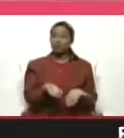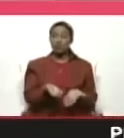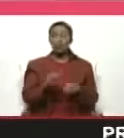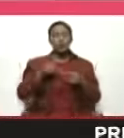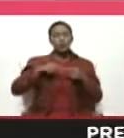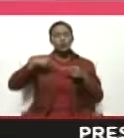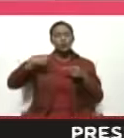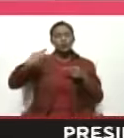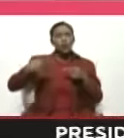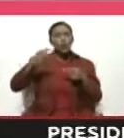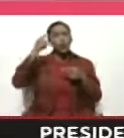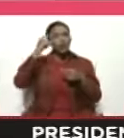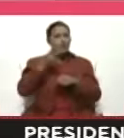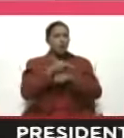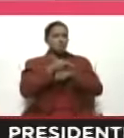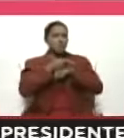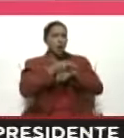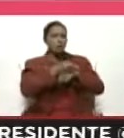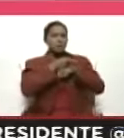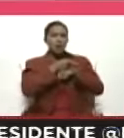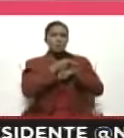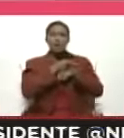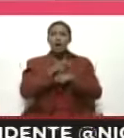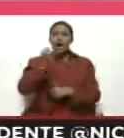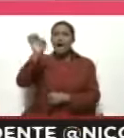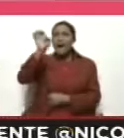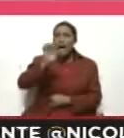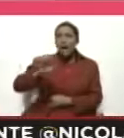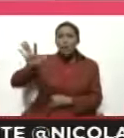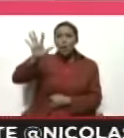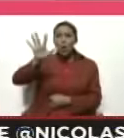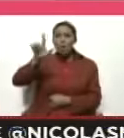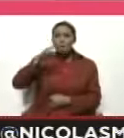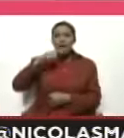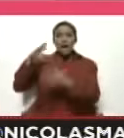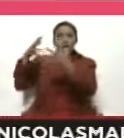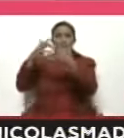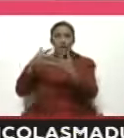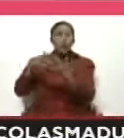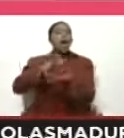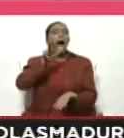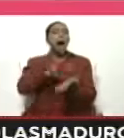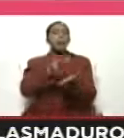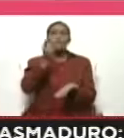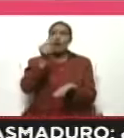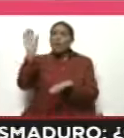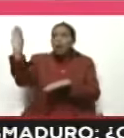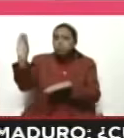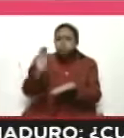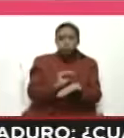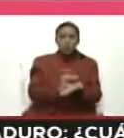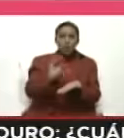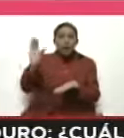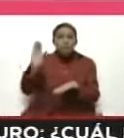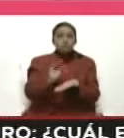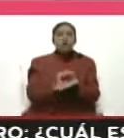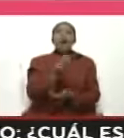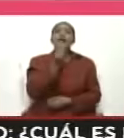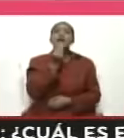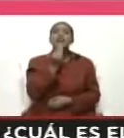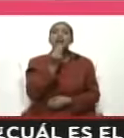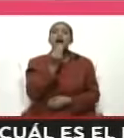Y todos los días le aprueban recursos desde Europa, desde Estados Unidos, al sionismo para que siga asesinando al pueblo